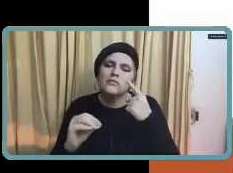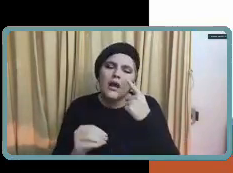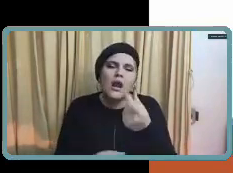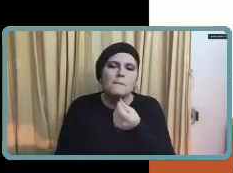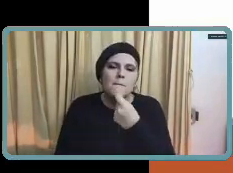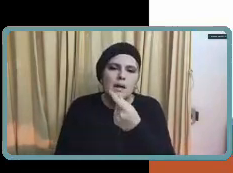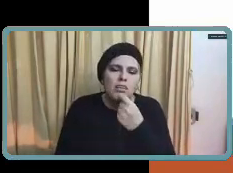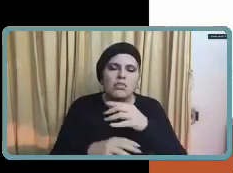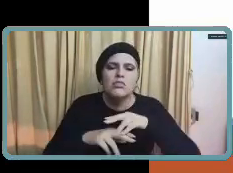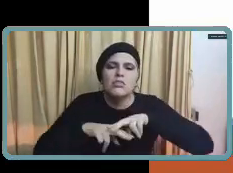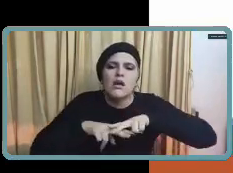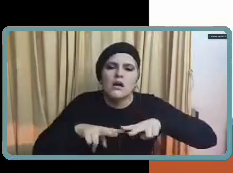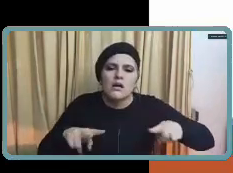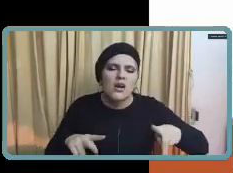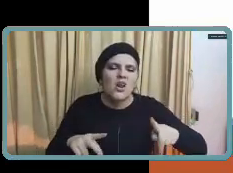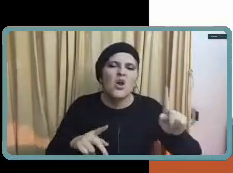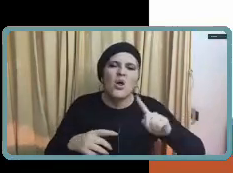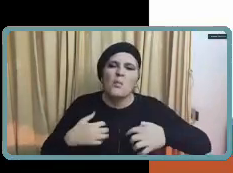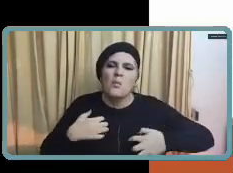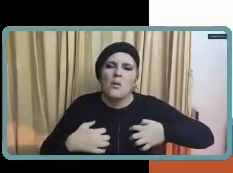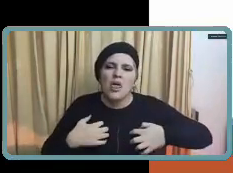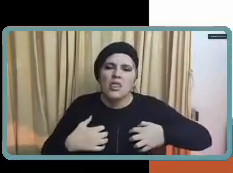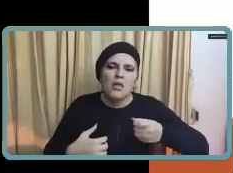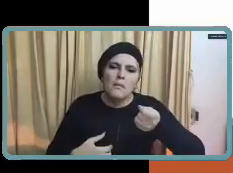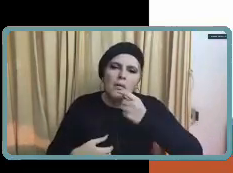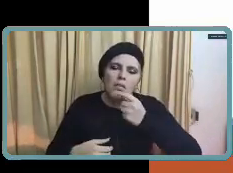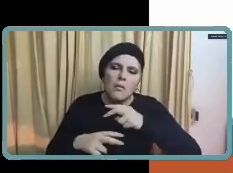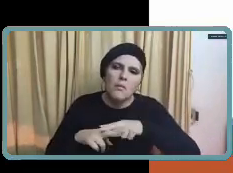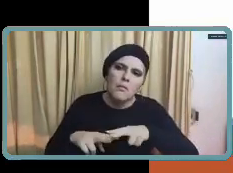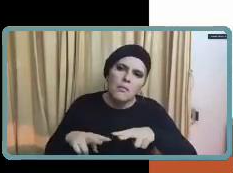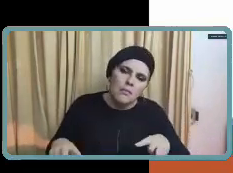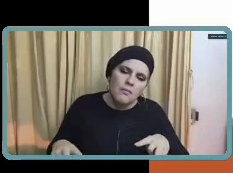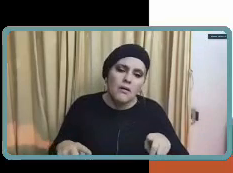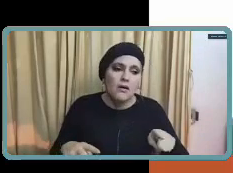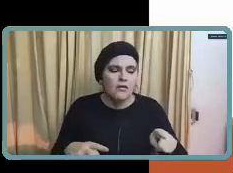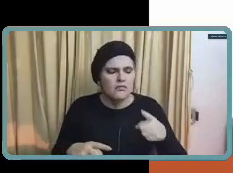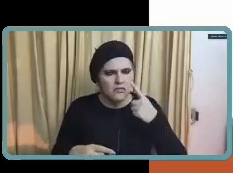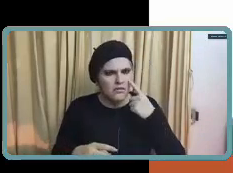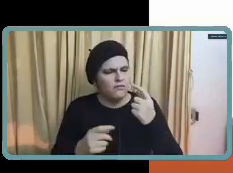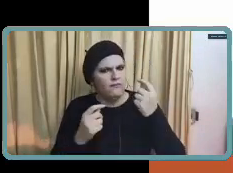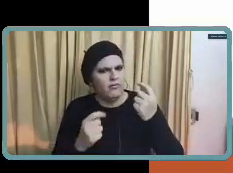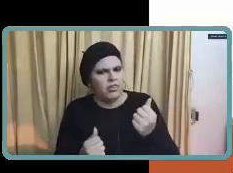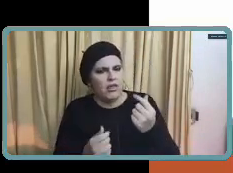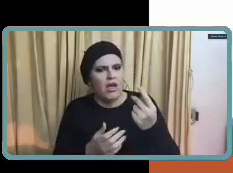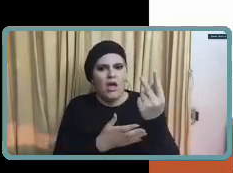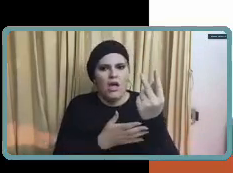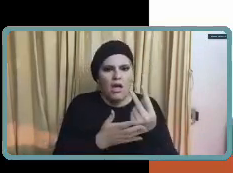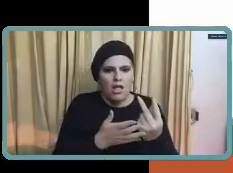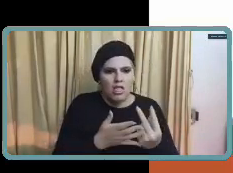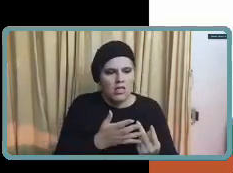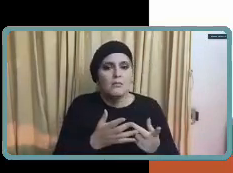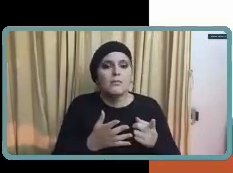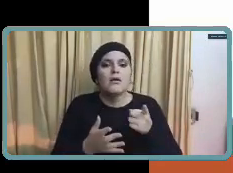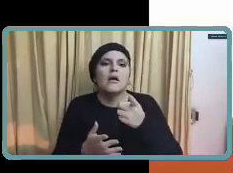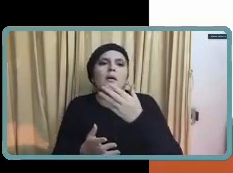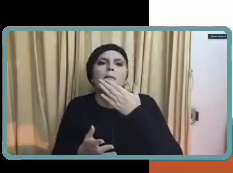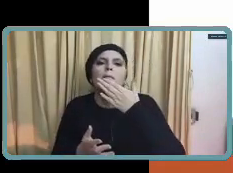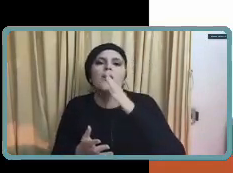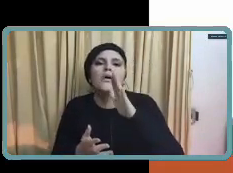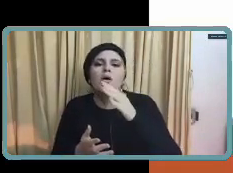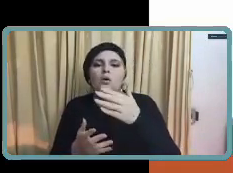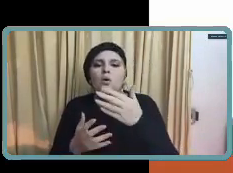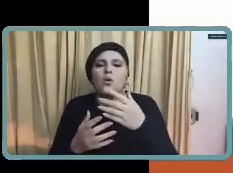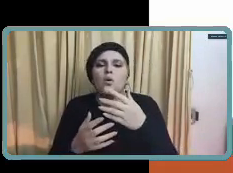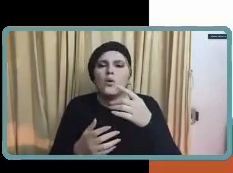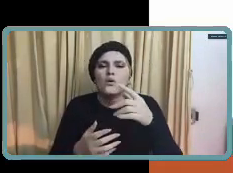tranquilos, para que no molesten, etcétera. Niños con grandes habilidades artísticas, pero que en ese colegio se valora lo científico humanista y no lo